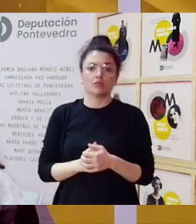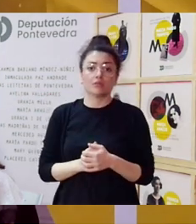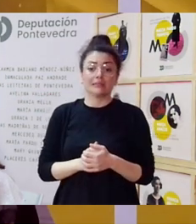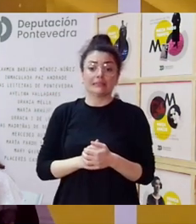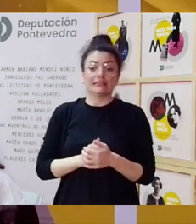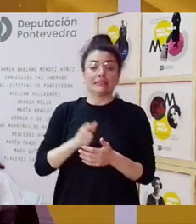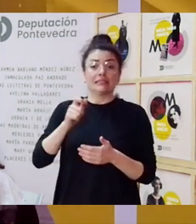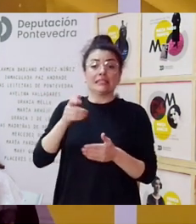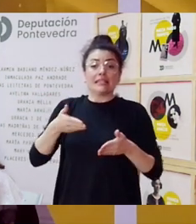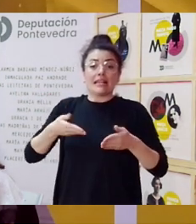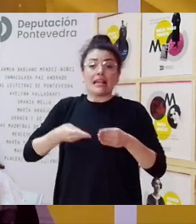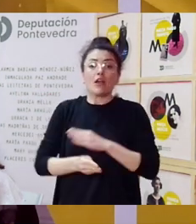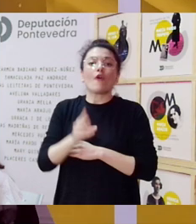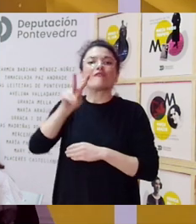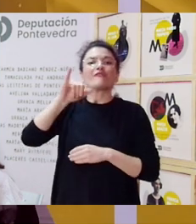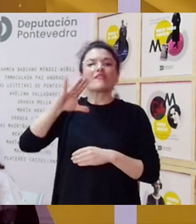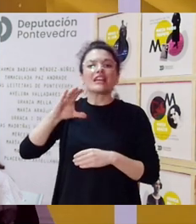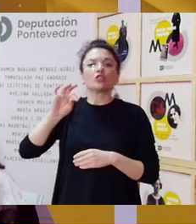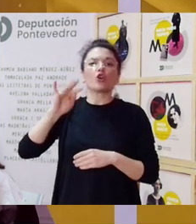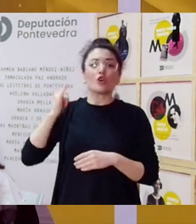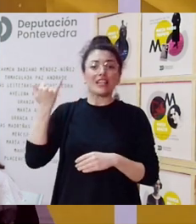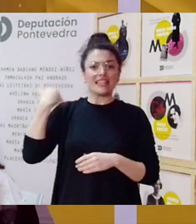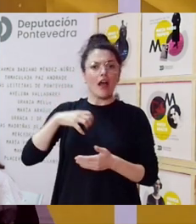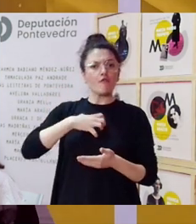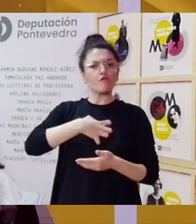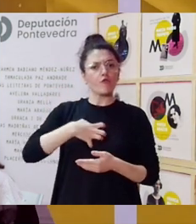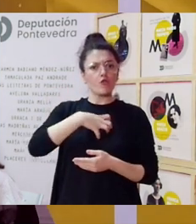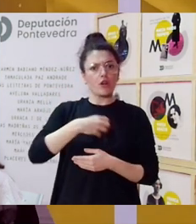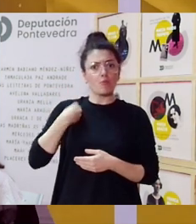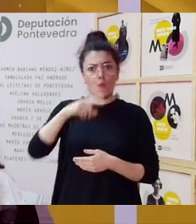Madrid, era un funcionario de ministerios.